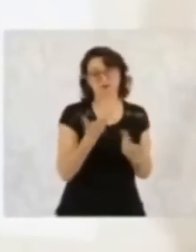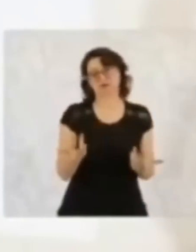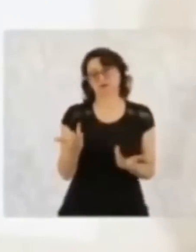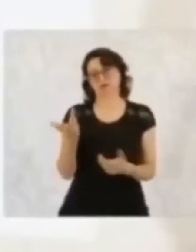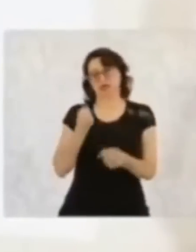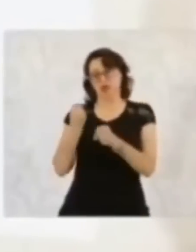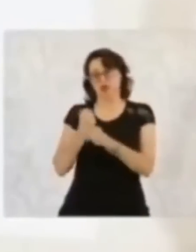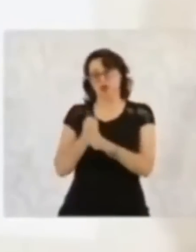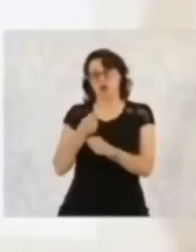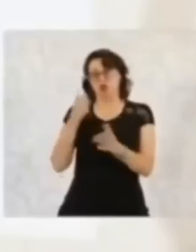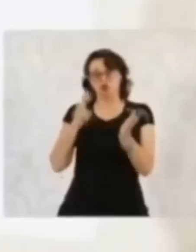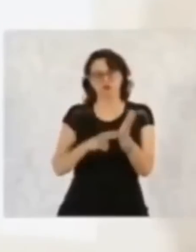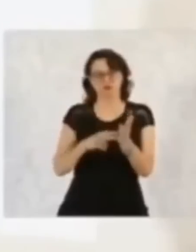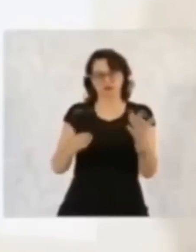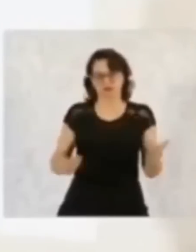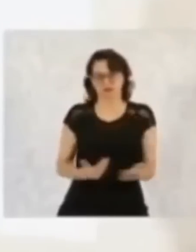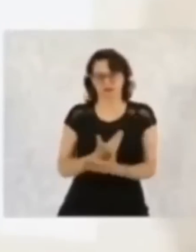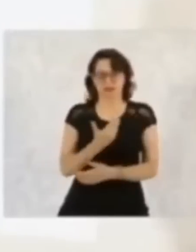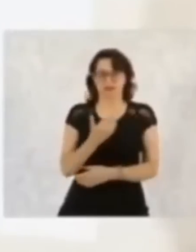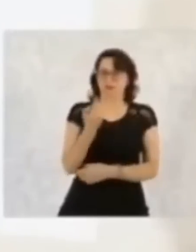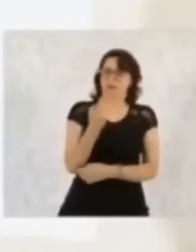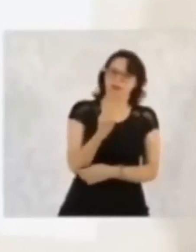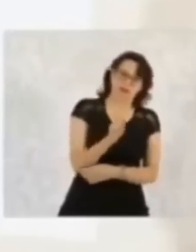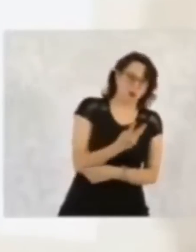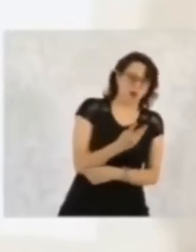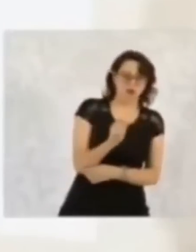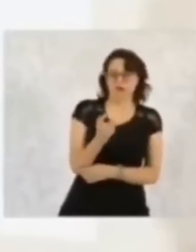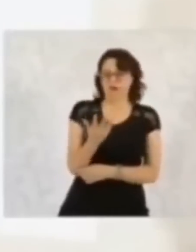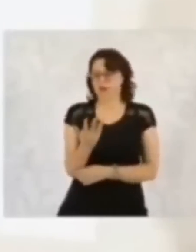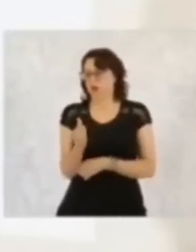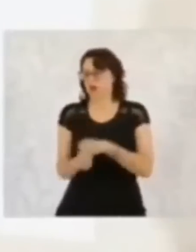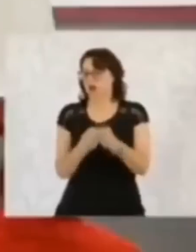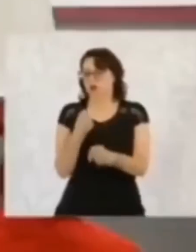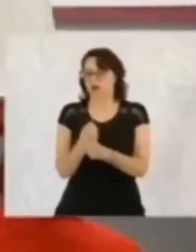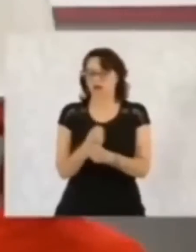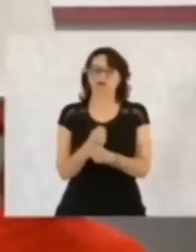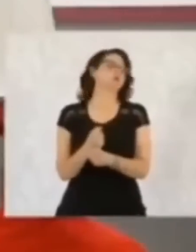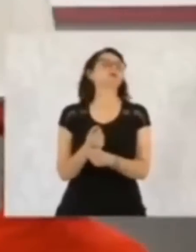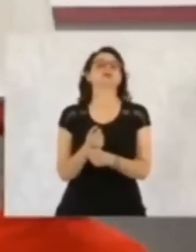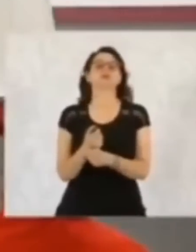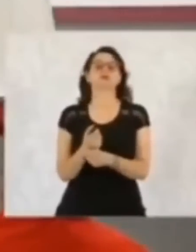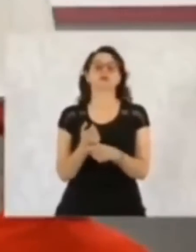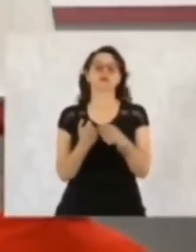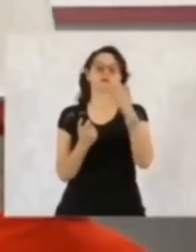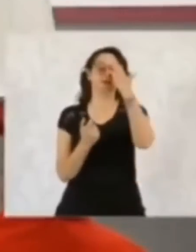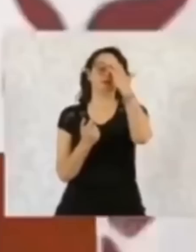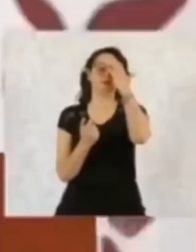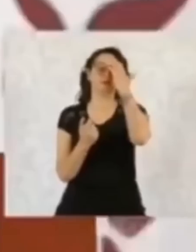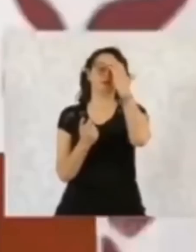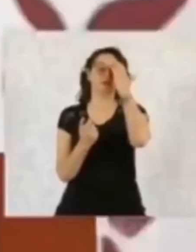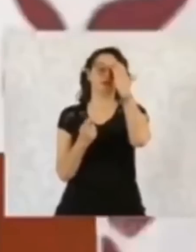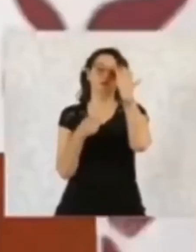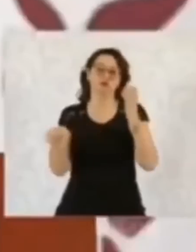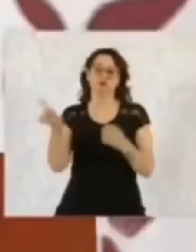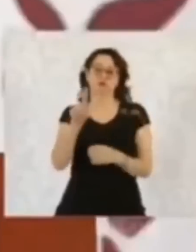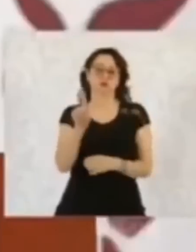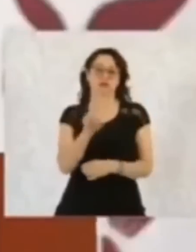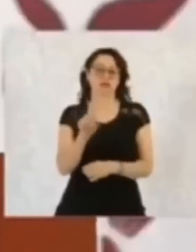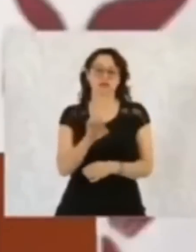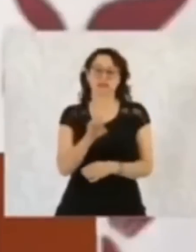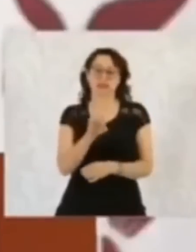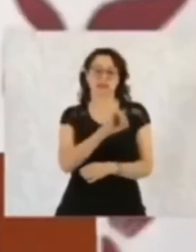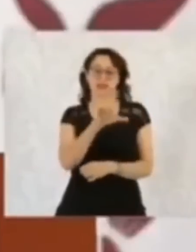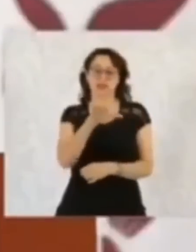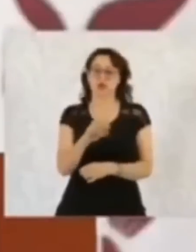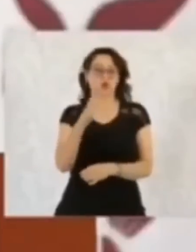hoy 25 años, 24, 25 años. Ya para entonces ya había acabado el sexenio de Zedillo. Pero